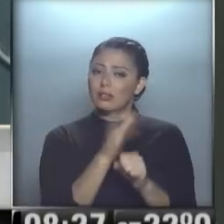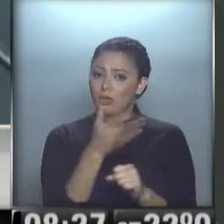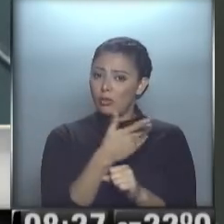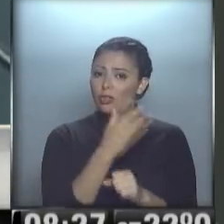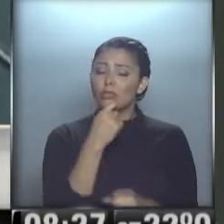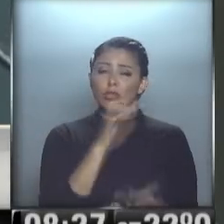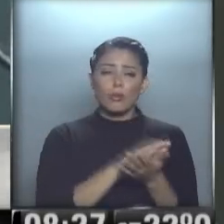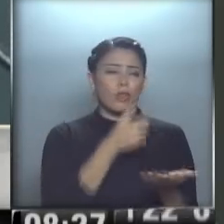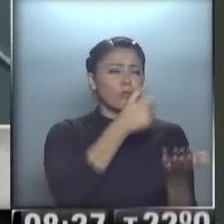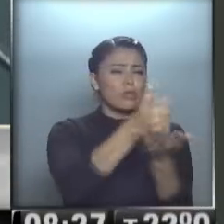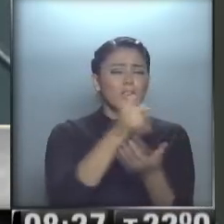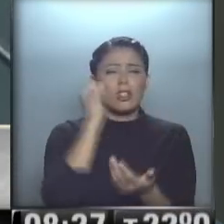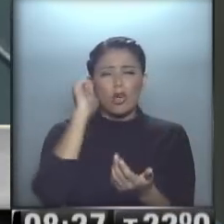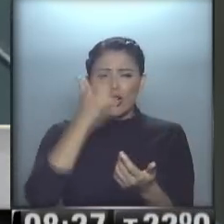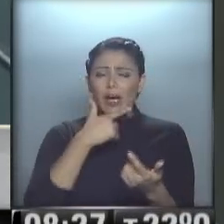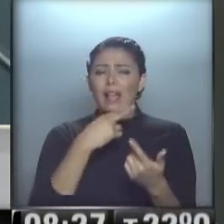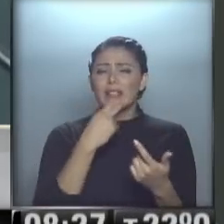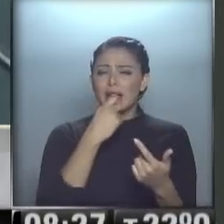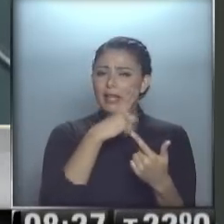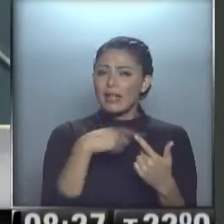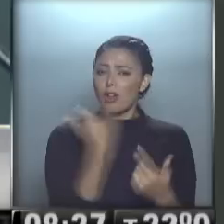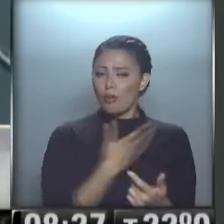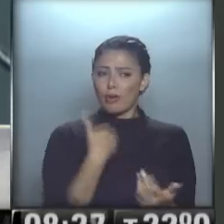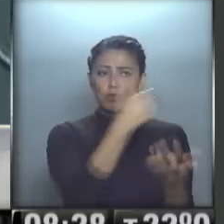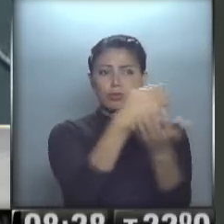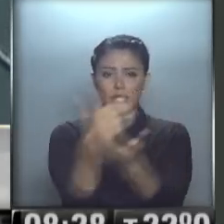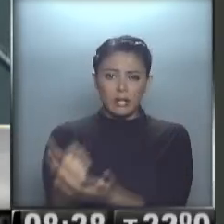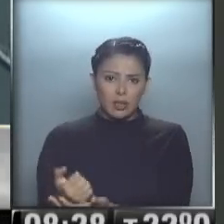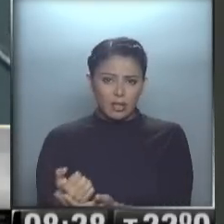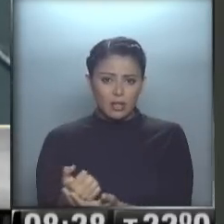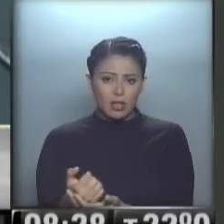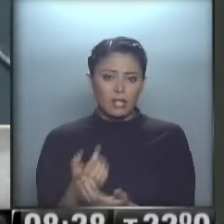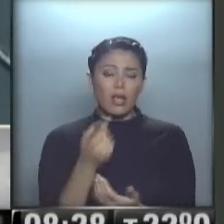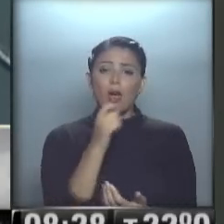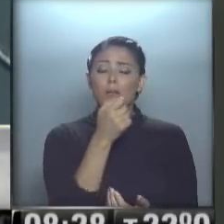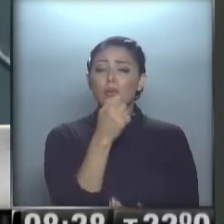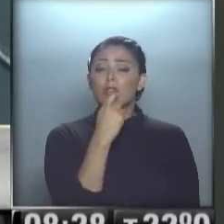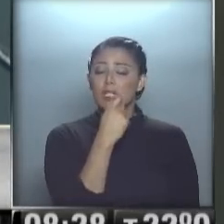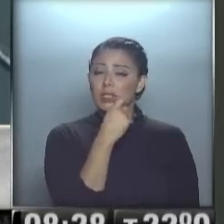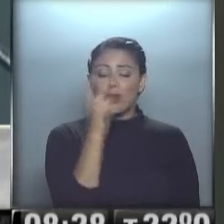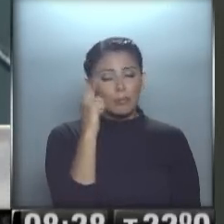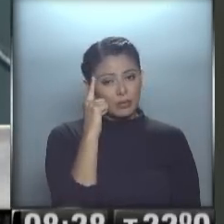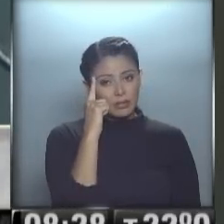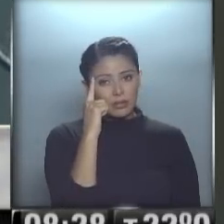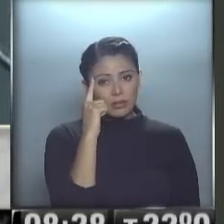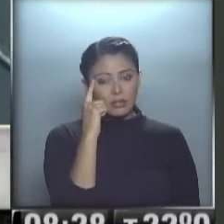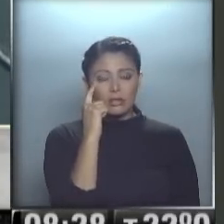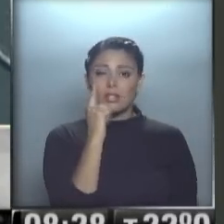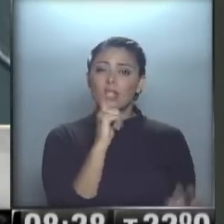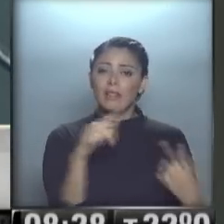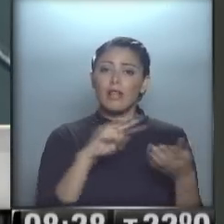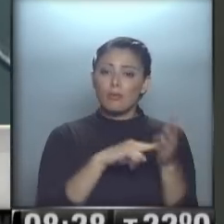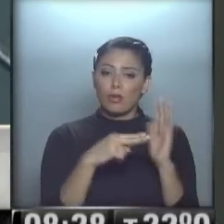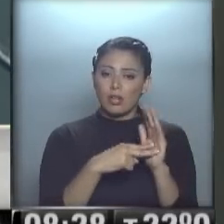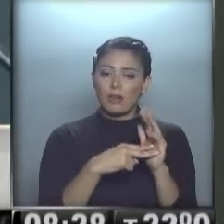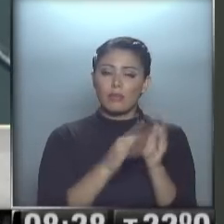vista de subsidio en gas energía etcétera etcétera eh es poco significativo si uno toma en cuenta eh los problemas de